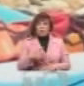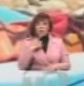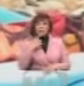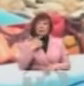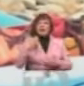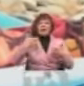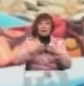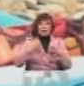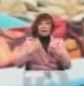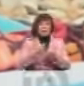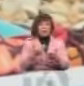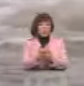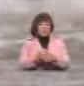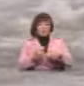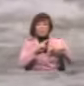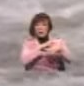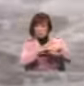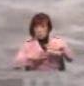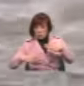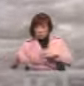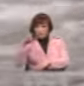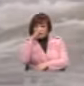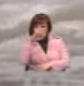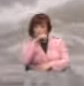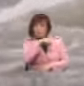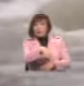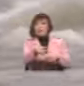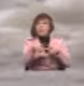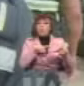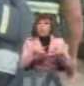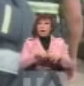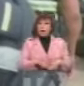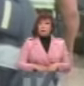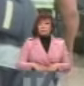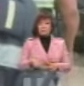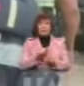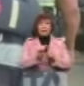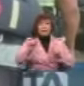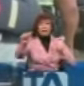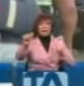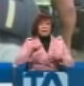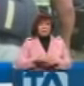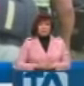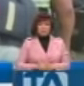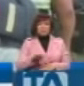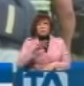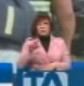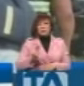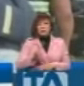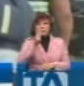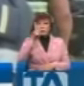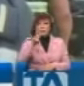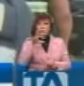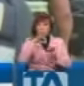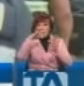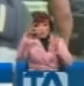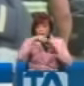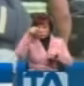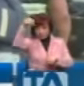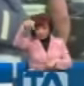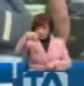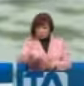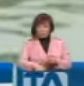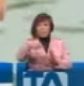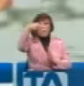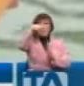de buceo localizándolo en el fondo de una poza, aguas más abajo. Aproximadamente casi unos 2 metros de profundidad tiene ahí